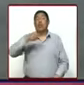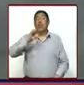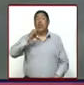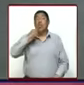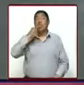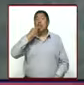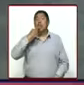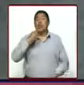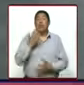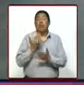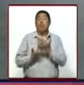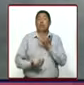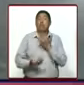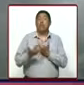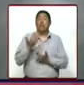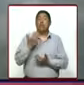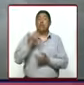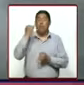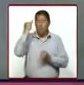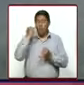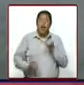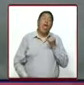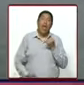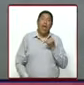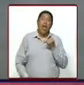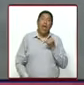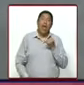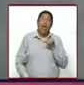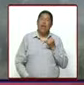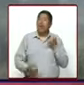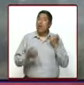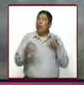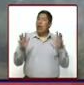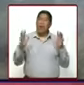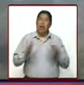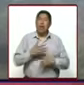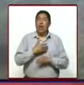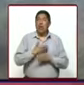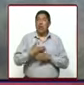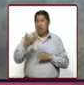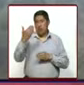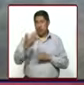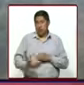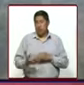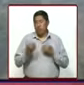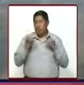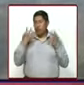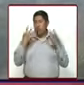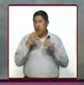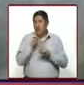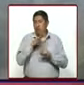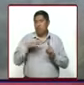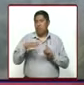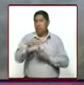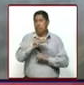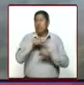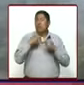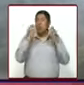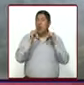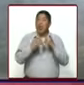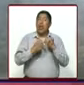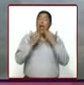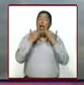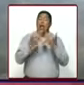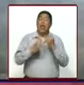los incendios forestales en esta localidad por fin fueron apagados. Gran parte de esta situación es gracias al asesoramiento